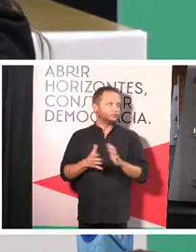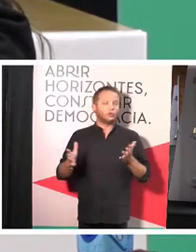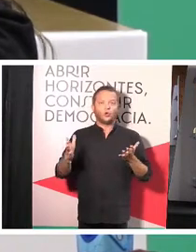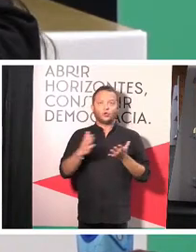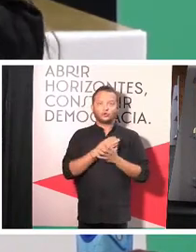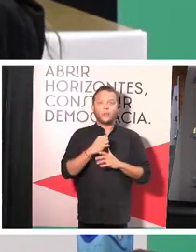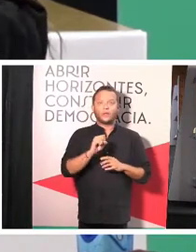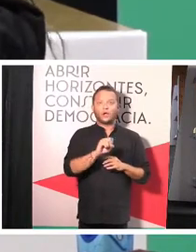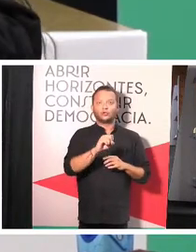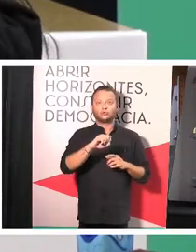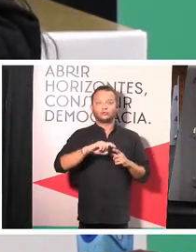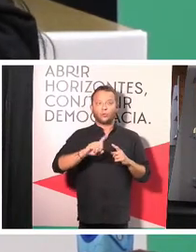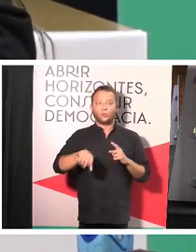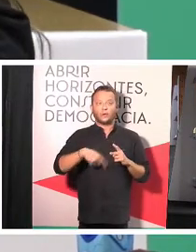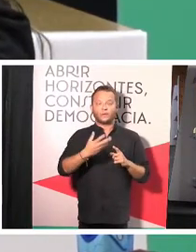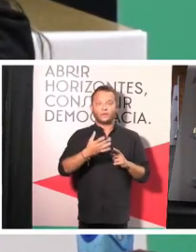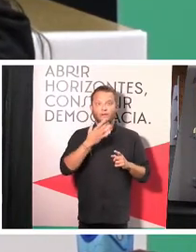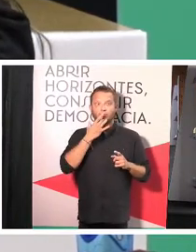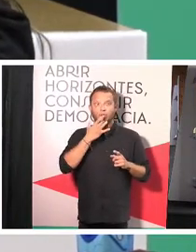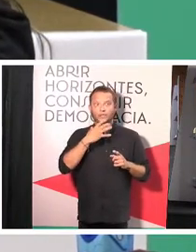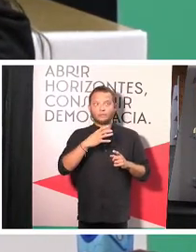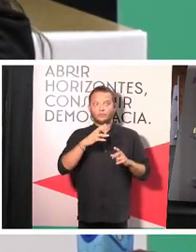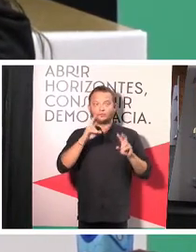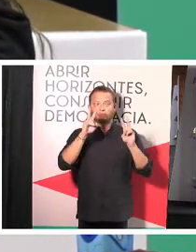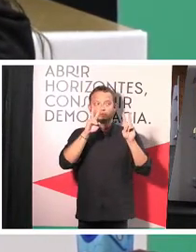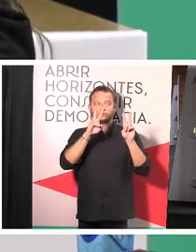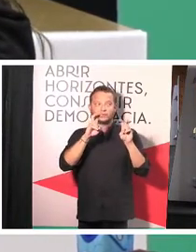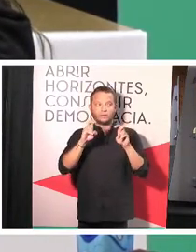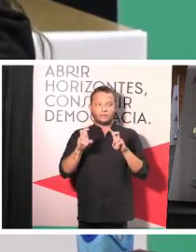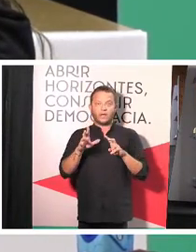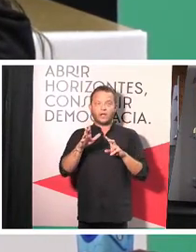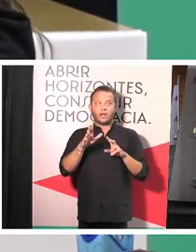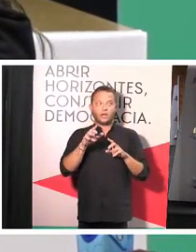las consecuencias, por ejemplo, que pueden haber pues,